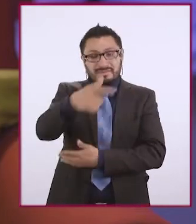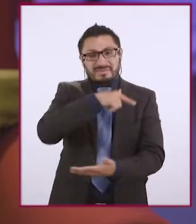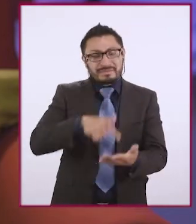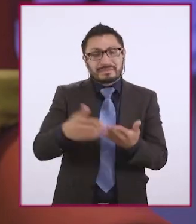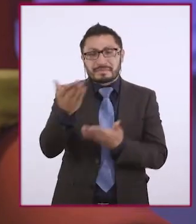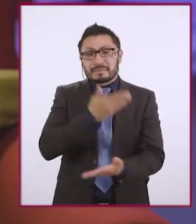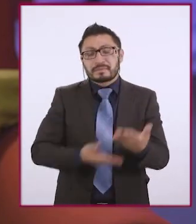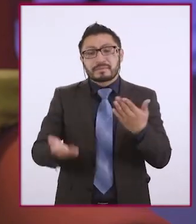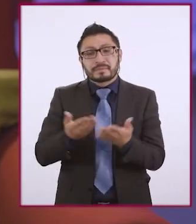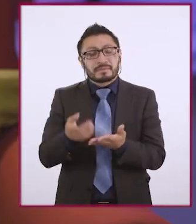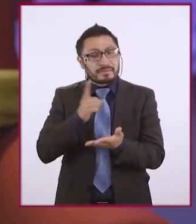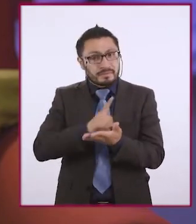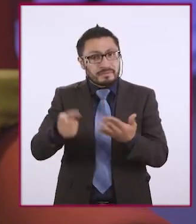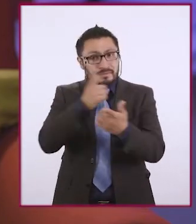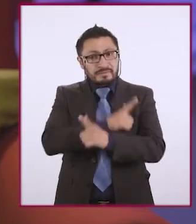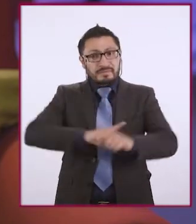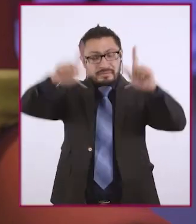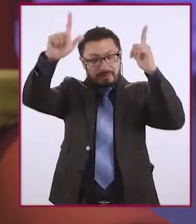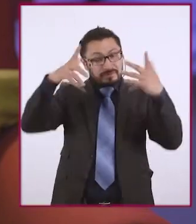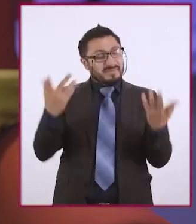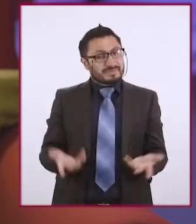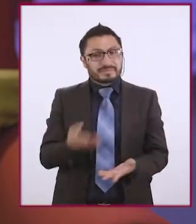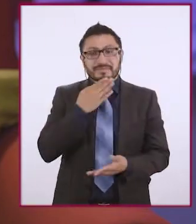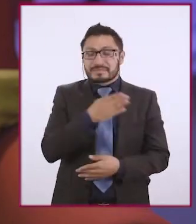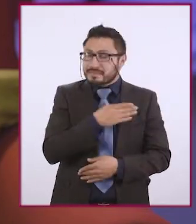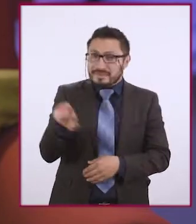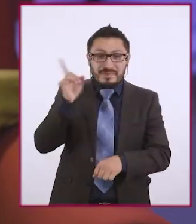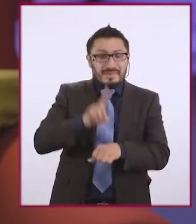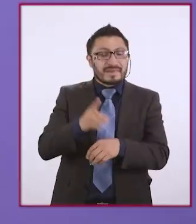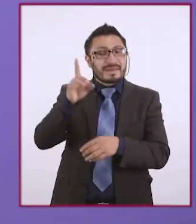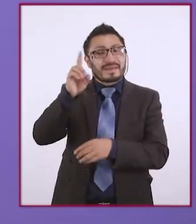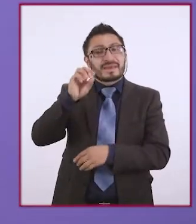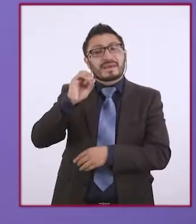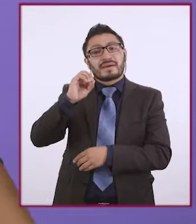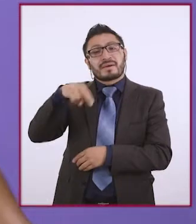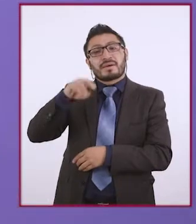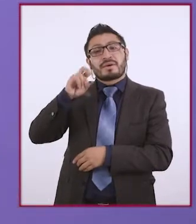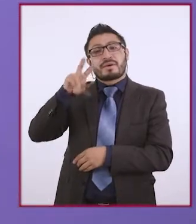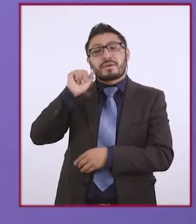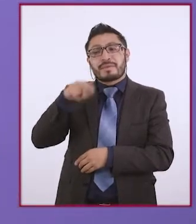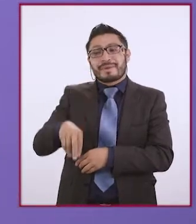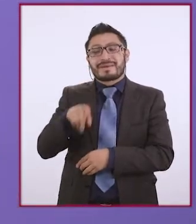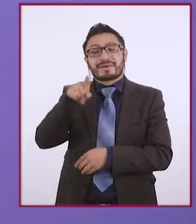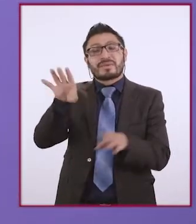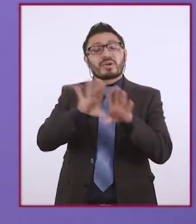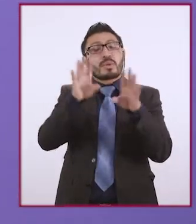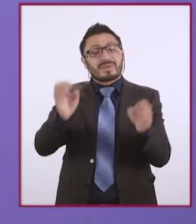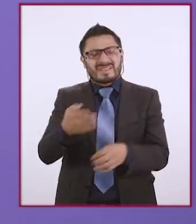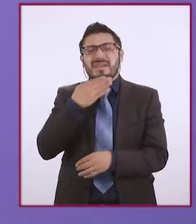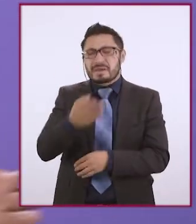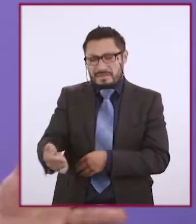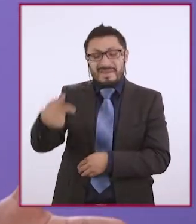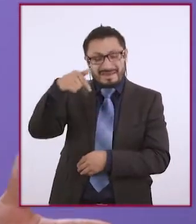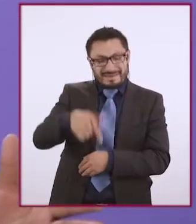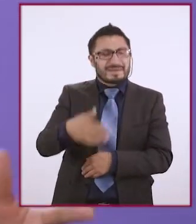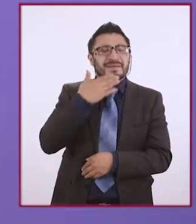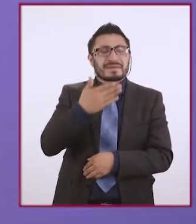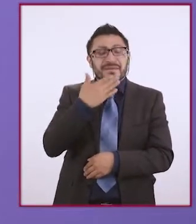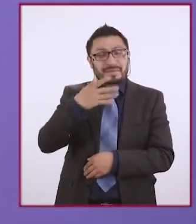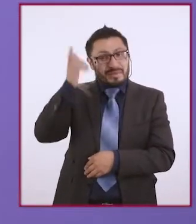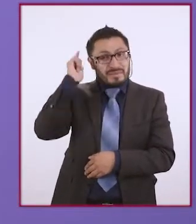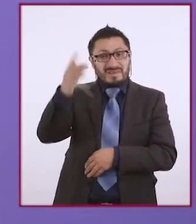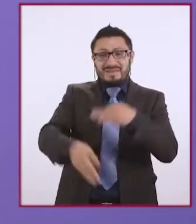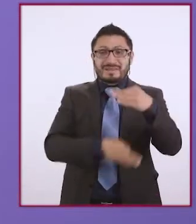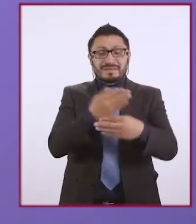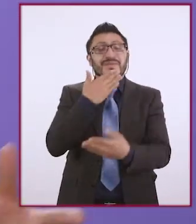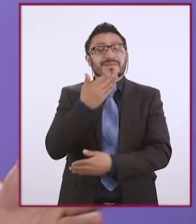derechos, libertades y ciudadanía. Buen día, Donovan. ¿Cómo te va por allá? Hola, Shadani. Muy bien por acá. Espero que todos estemos muy